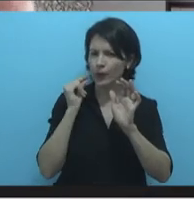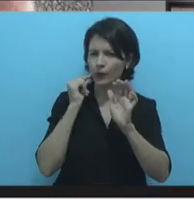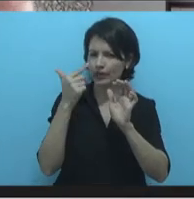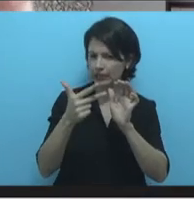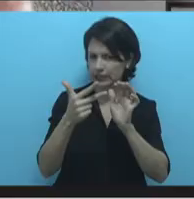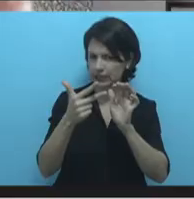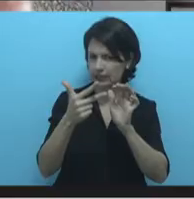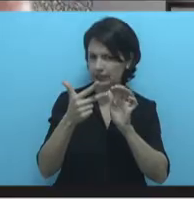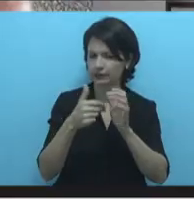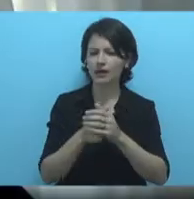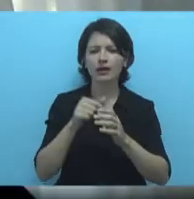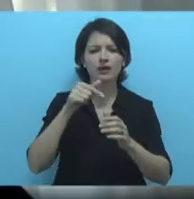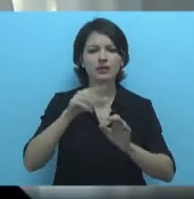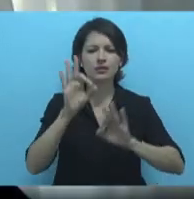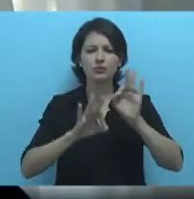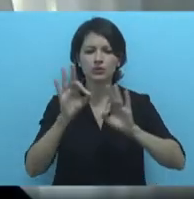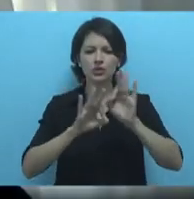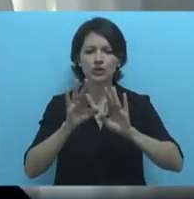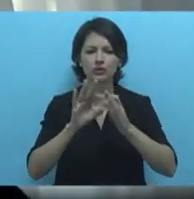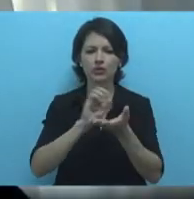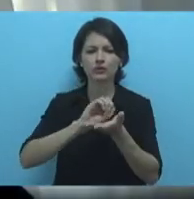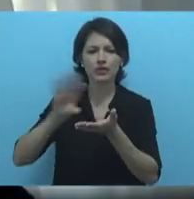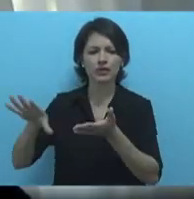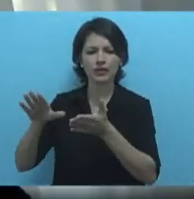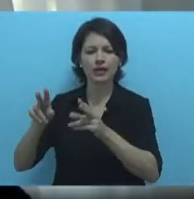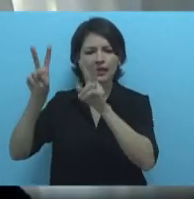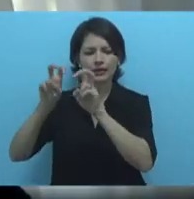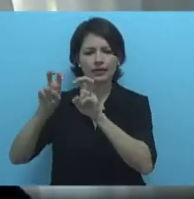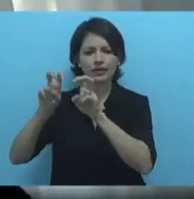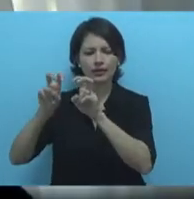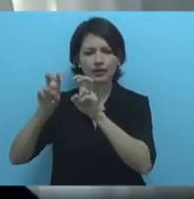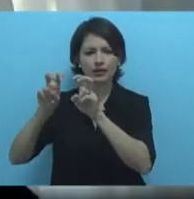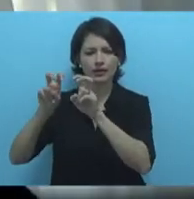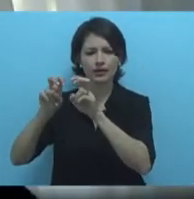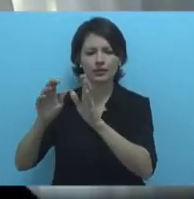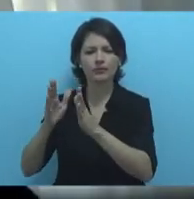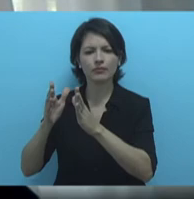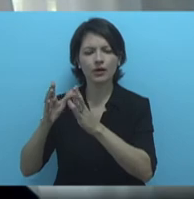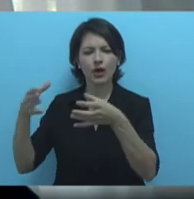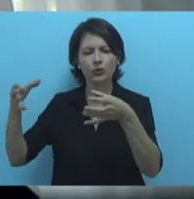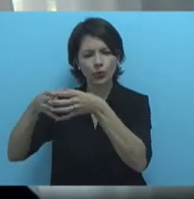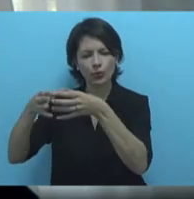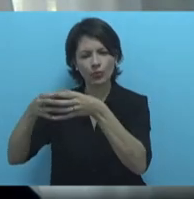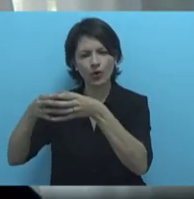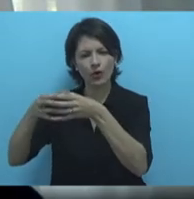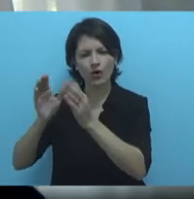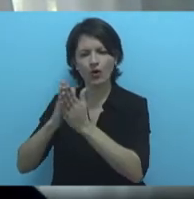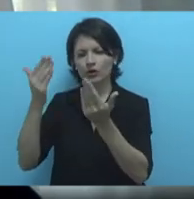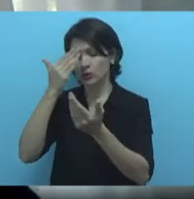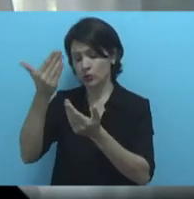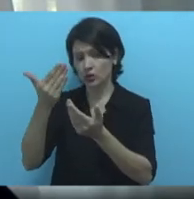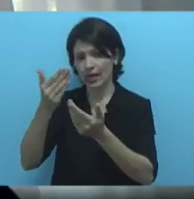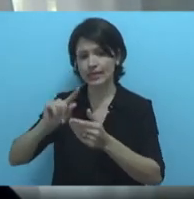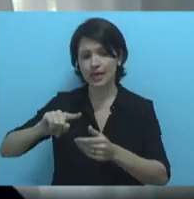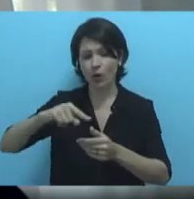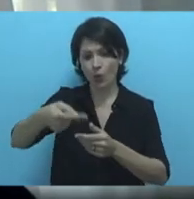bien dijo el secretario parlamentario que se gira constitucionales pero se omitió decir que se acuerdo la preferencia a